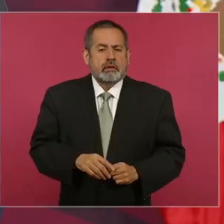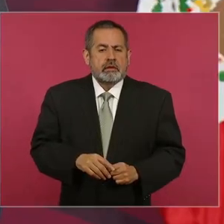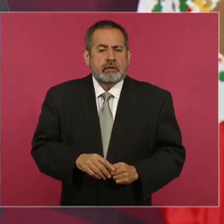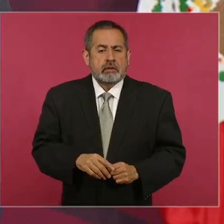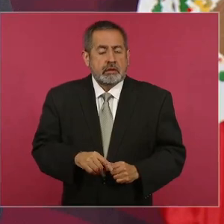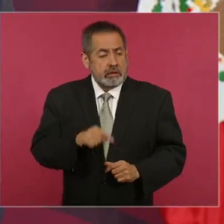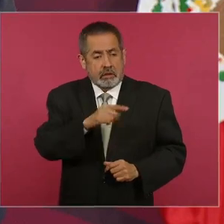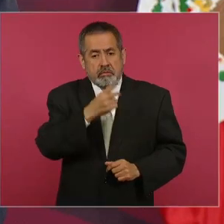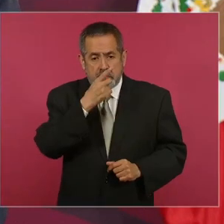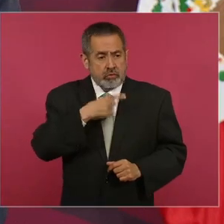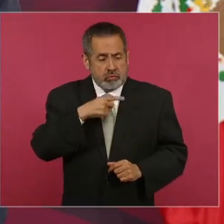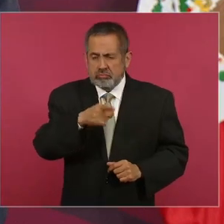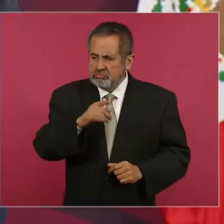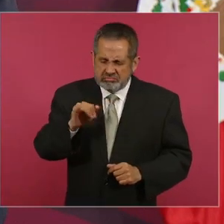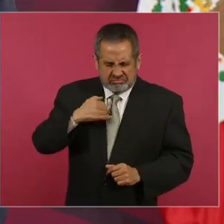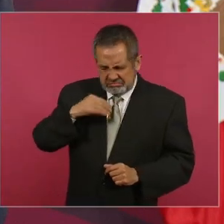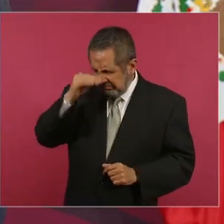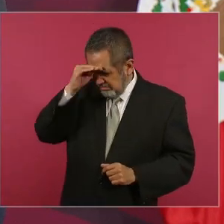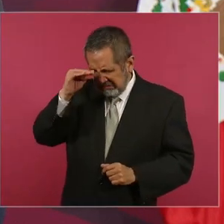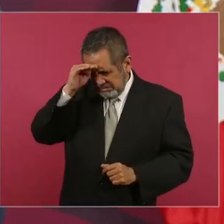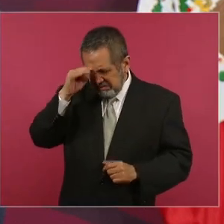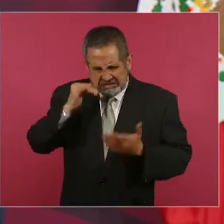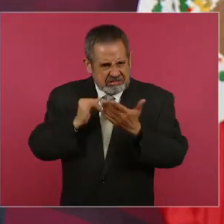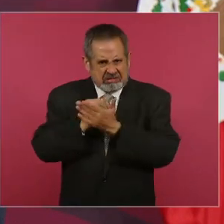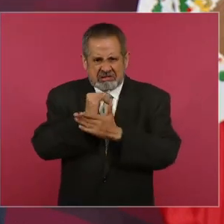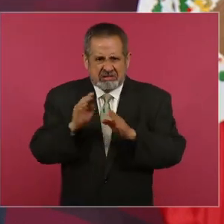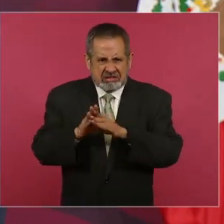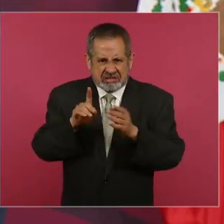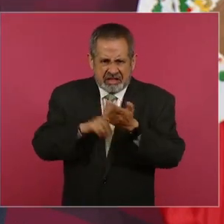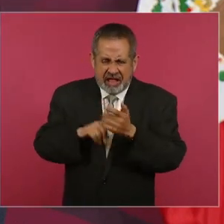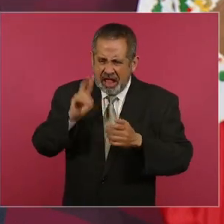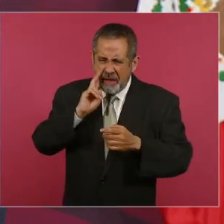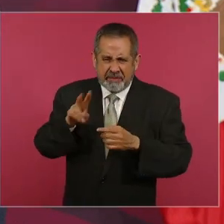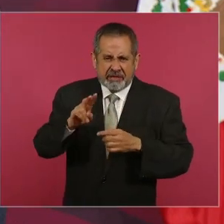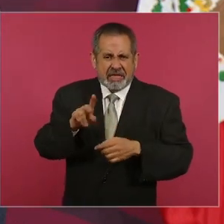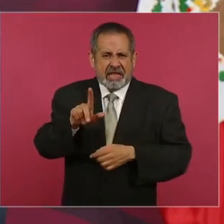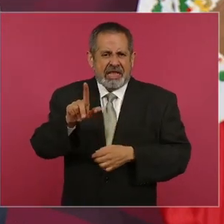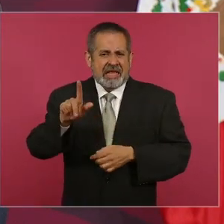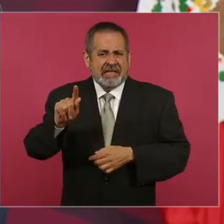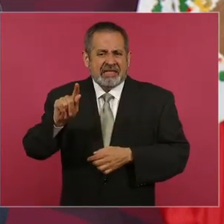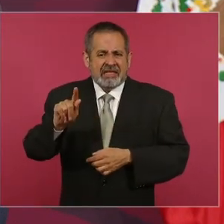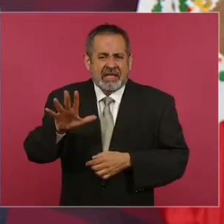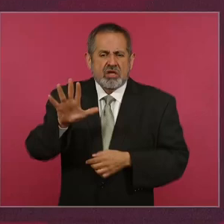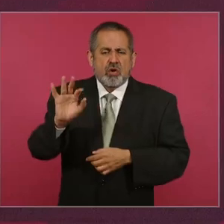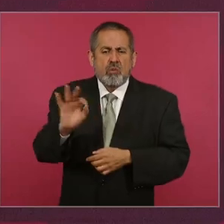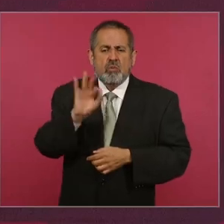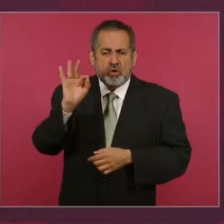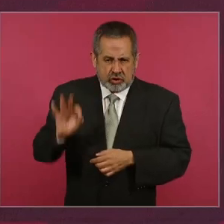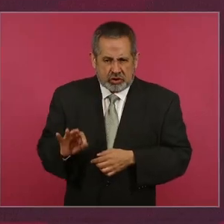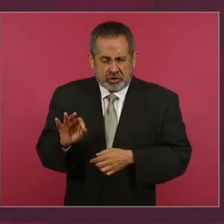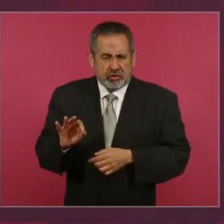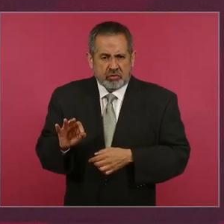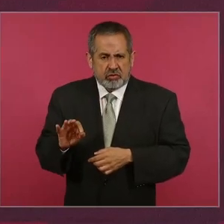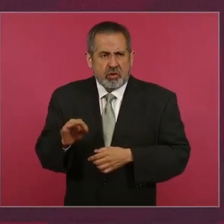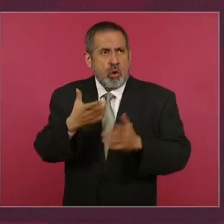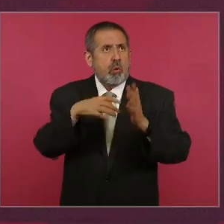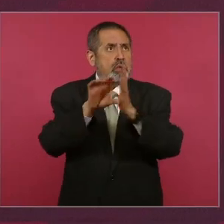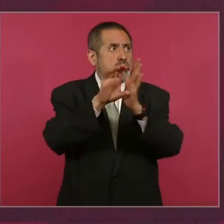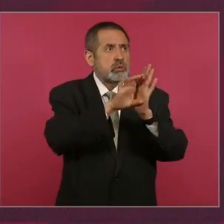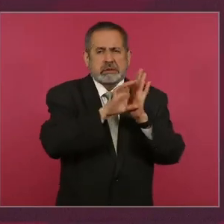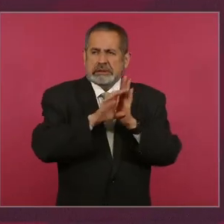me dijo que ellos estaban pensando abrir el 75% de sus